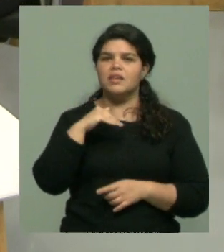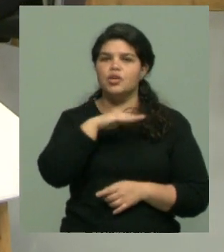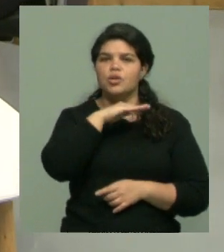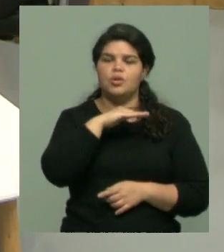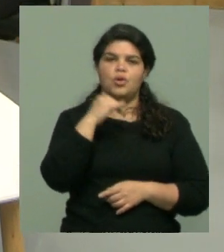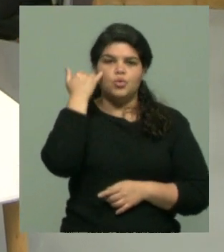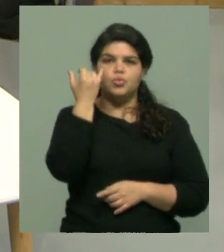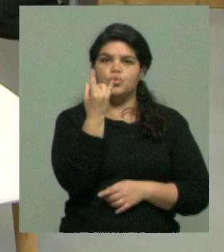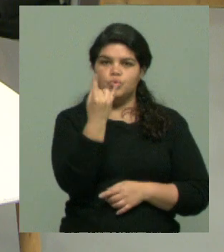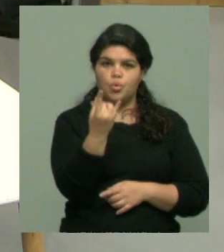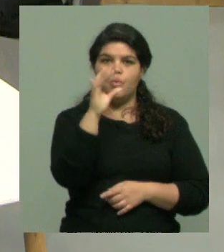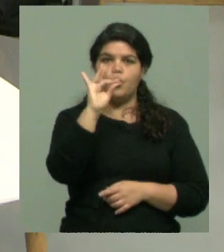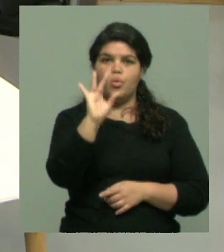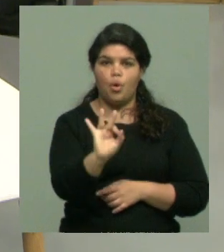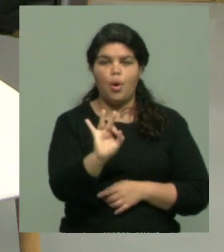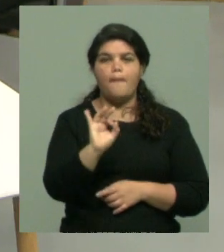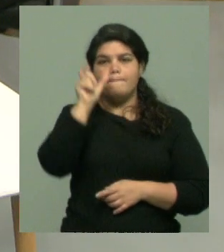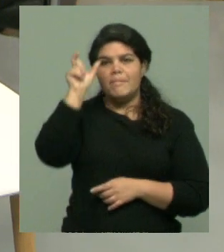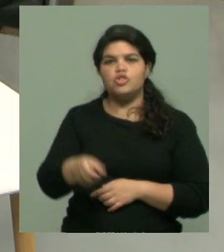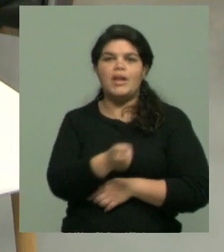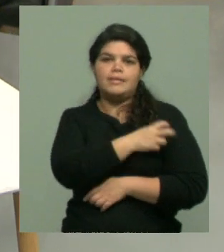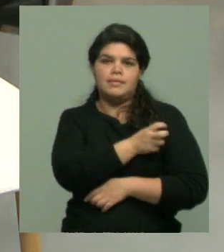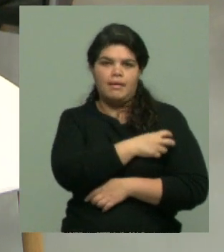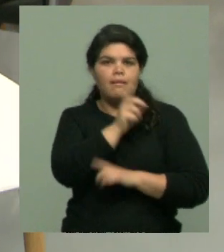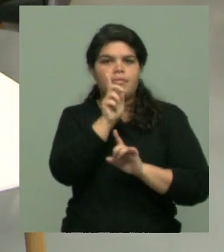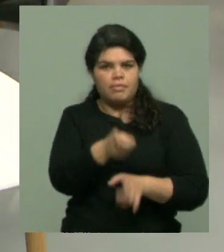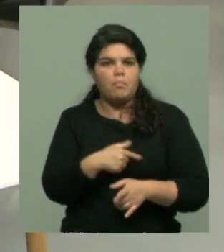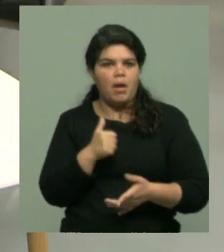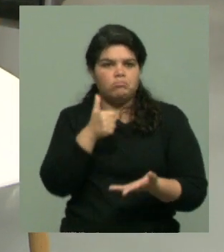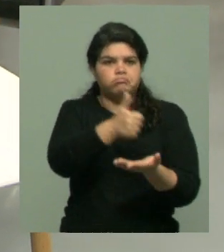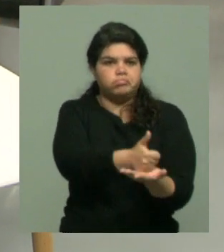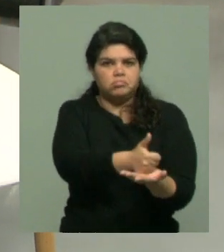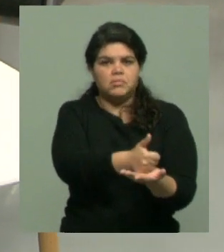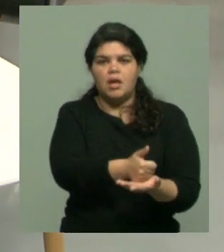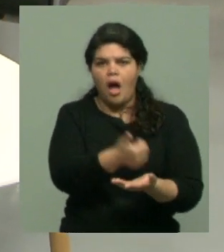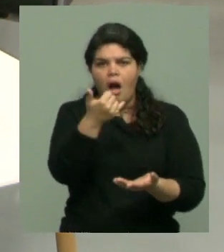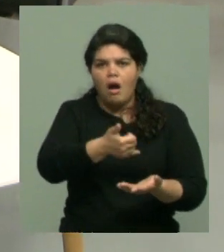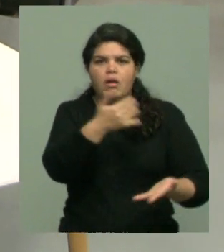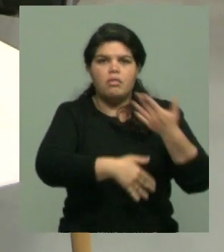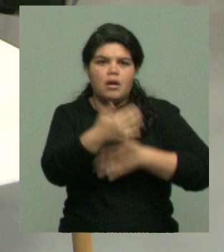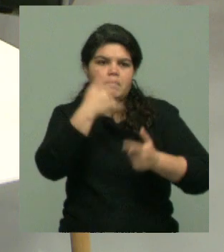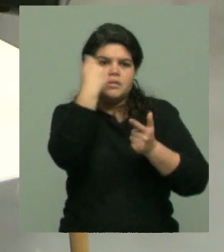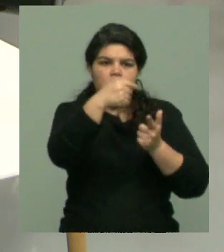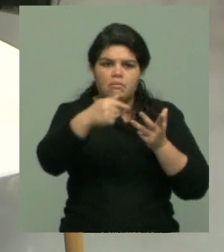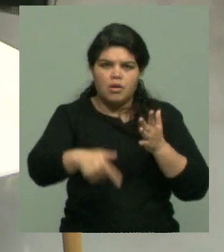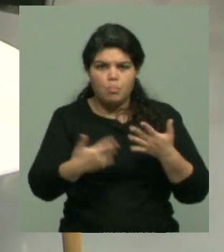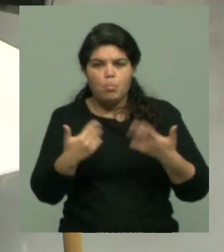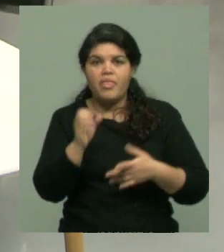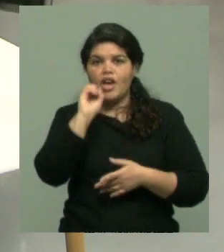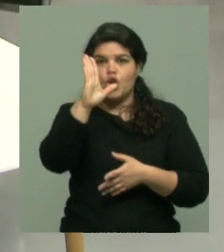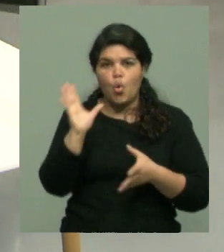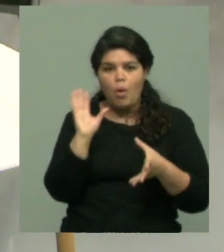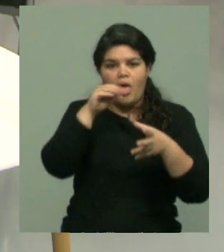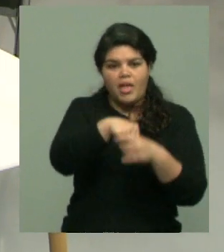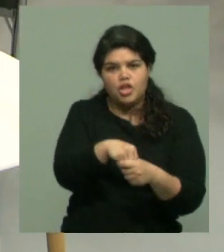ciego. Un chico que no era evidente. Ajá, totalmente, con alguna discapacidad. Entendemos que también el acompañamiento del club, que también te da